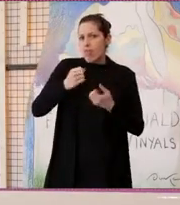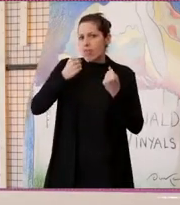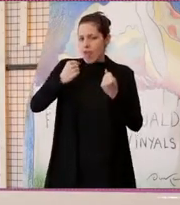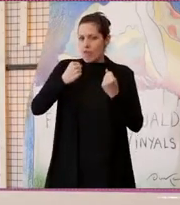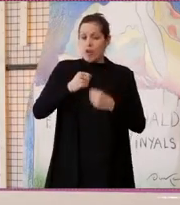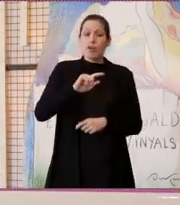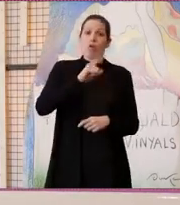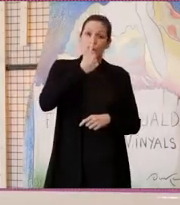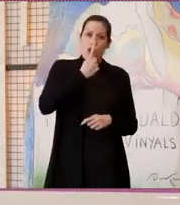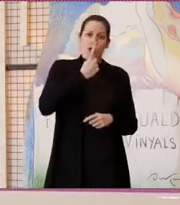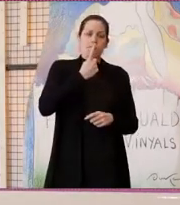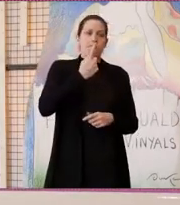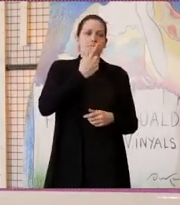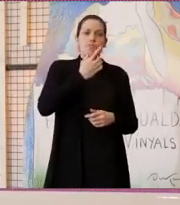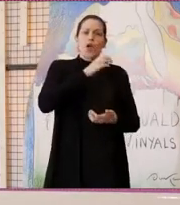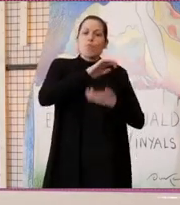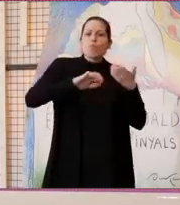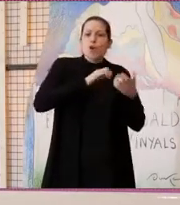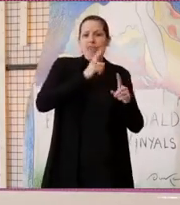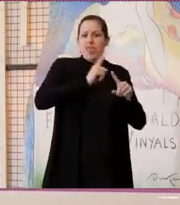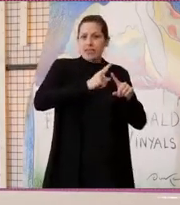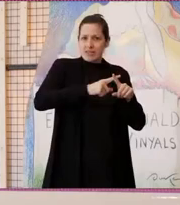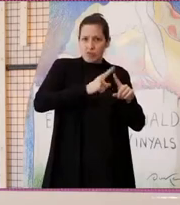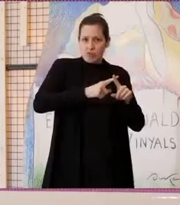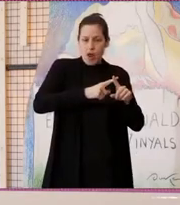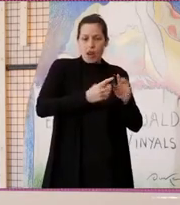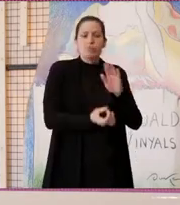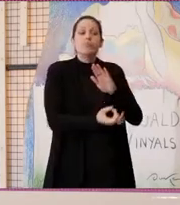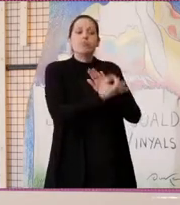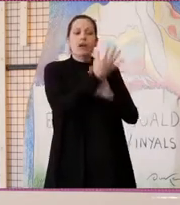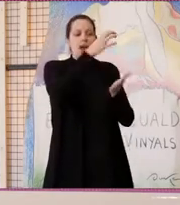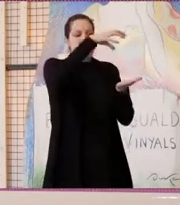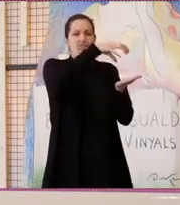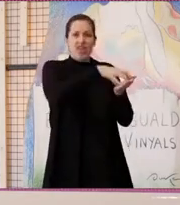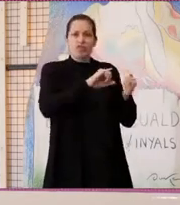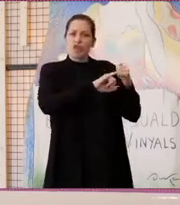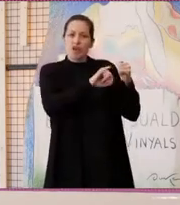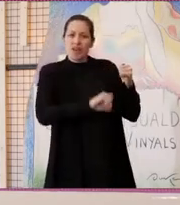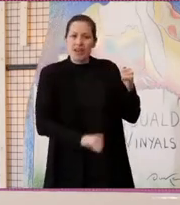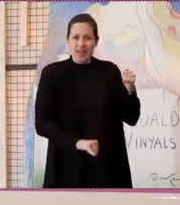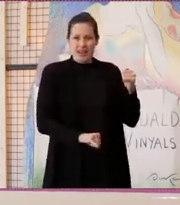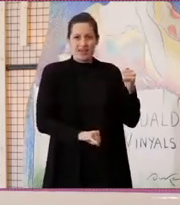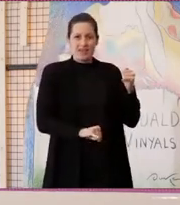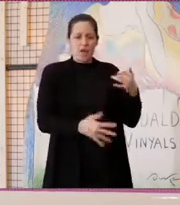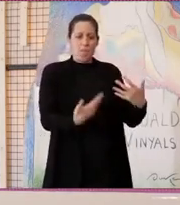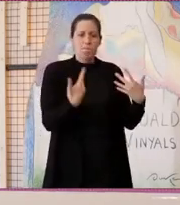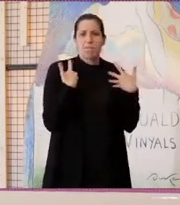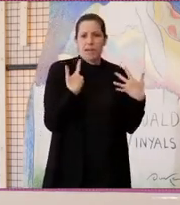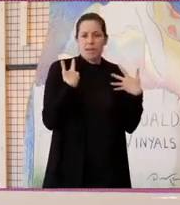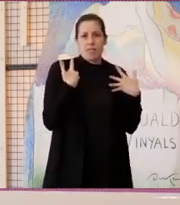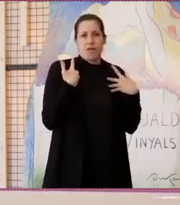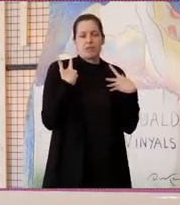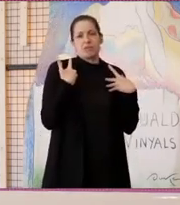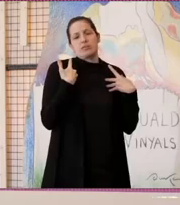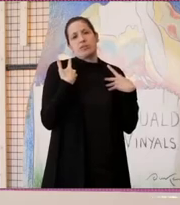en el 20 el primer centro de crisis para Víctimas de agresiones sexuales había uno en Madrid